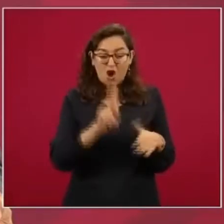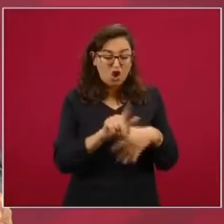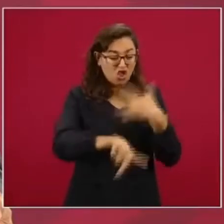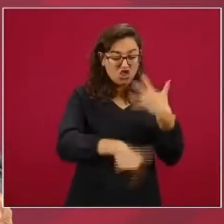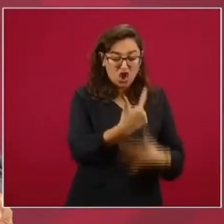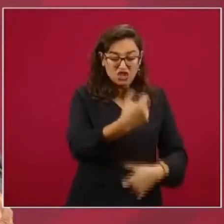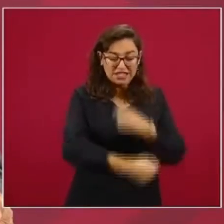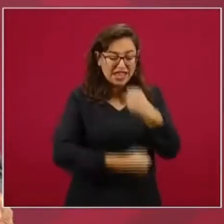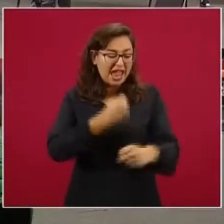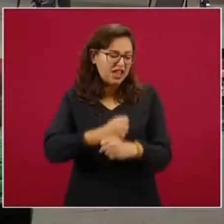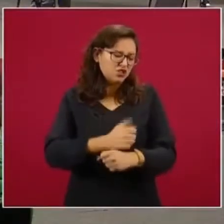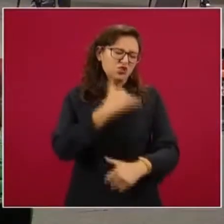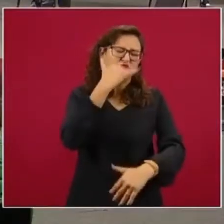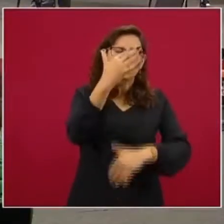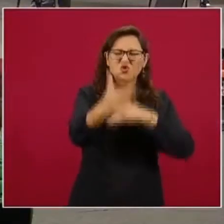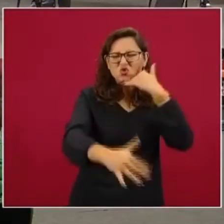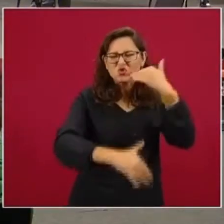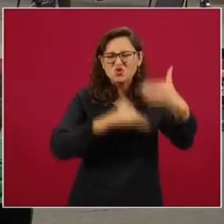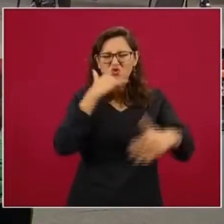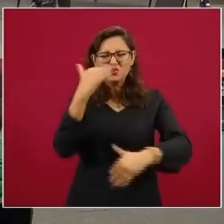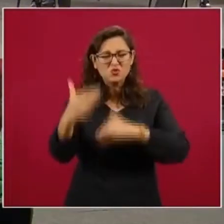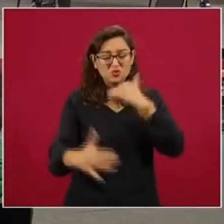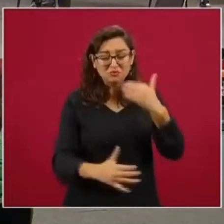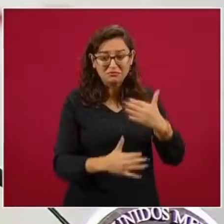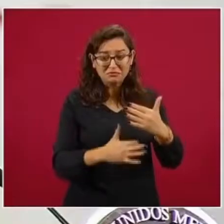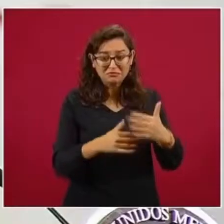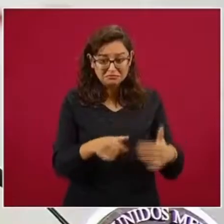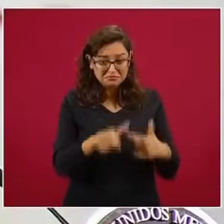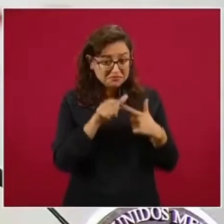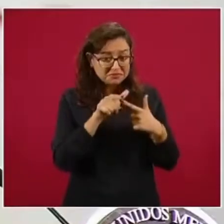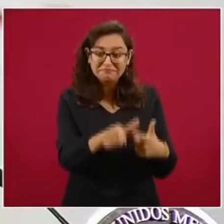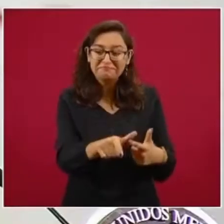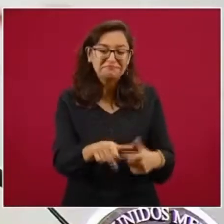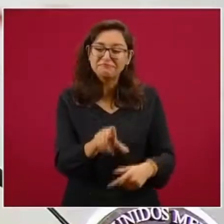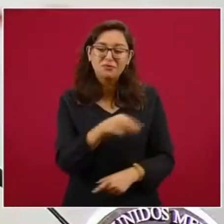México, no debe de seguir ahí,